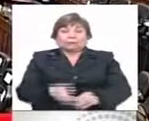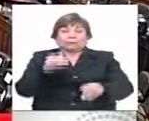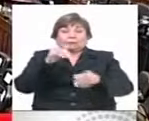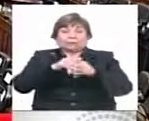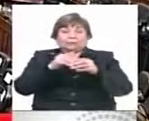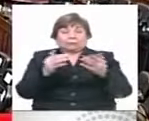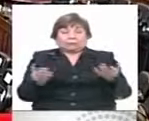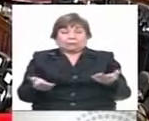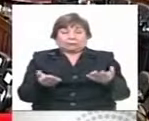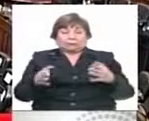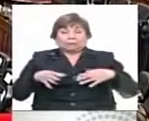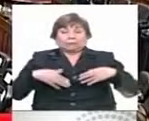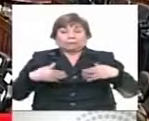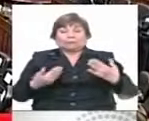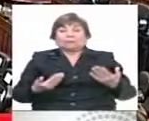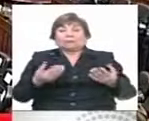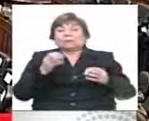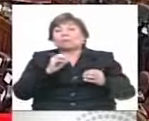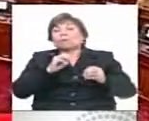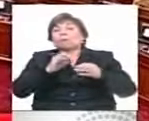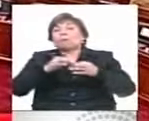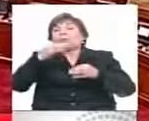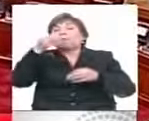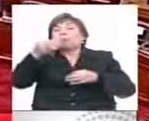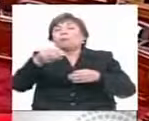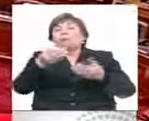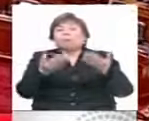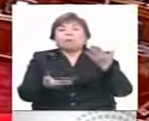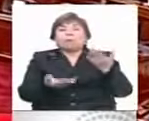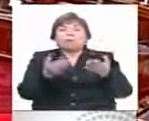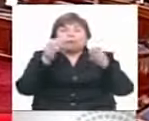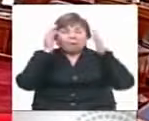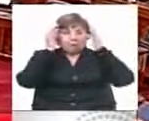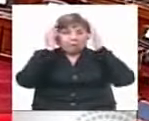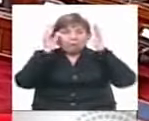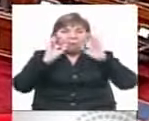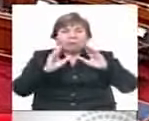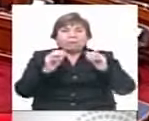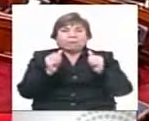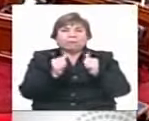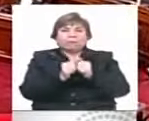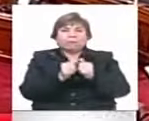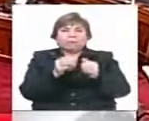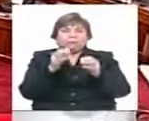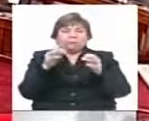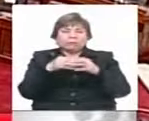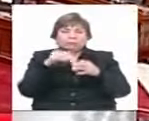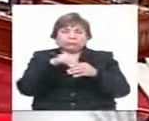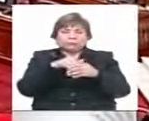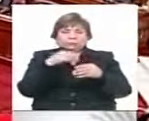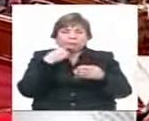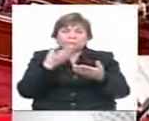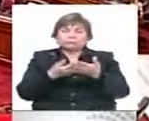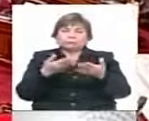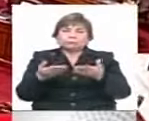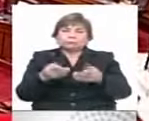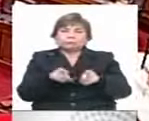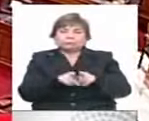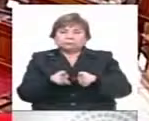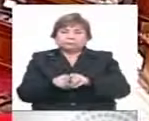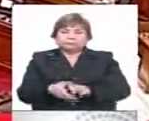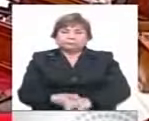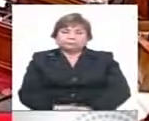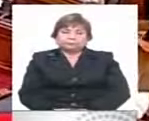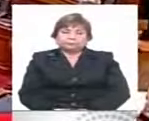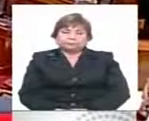en esta misma sesión o en la siguiente, según lo haya acordado el Consejo de la Junta de Portavoces. Mencionar también,